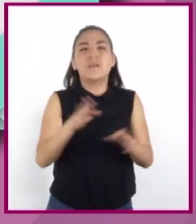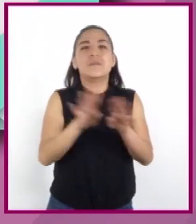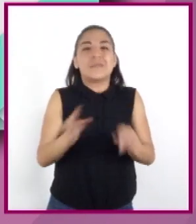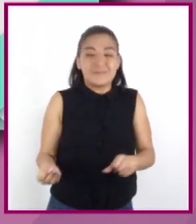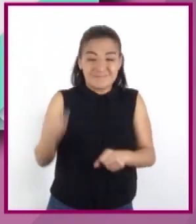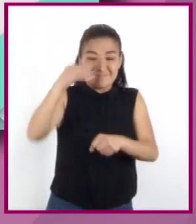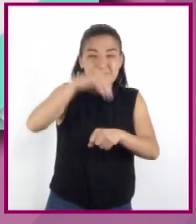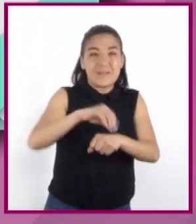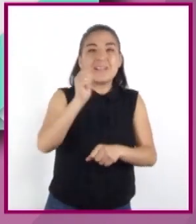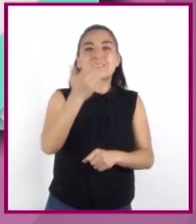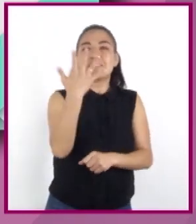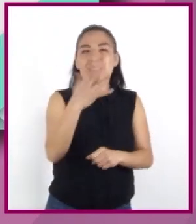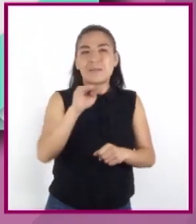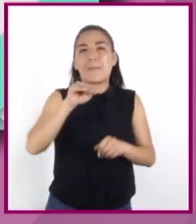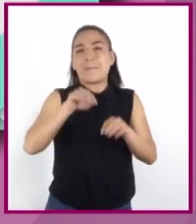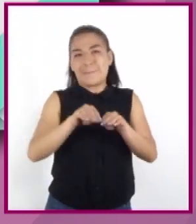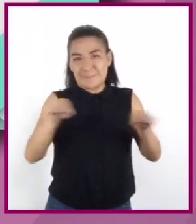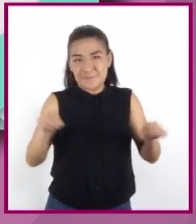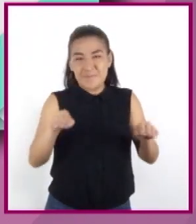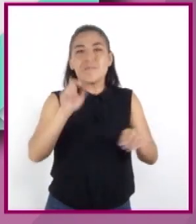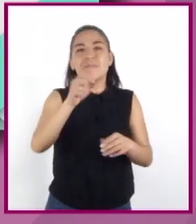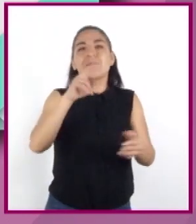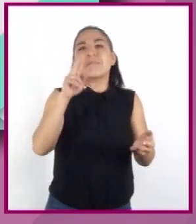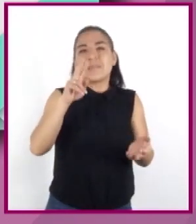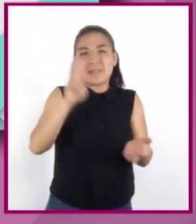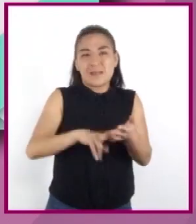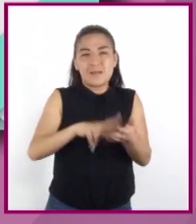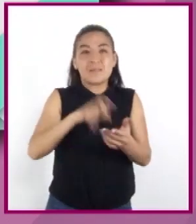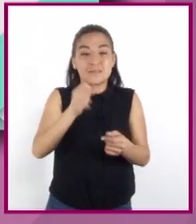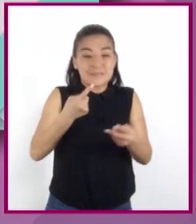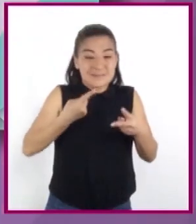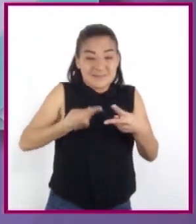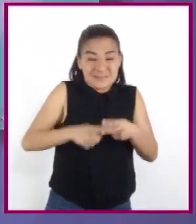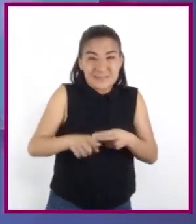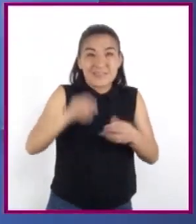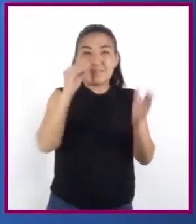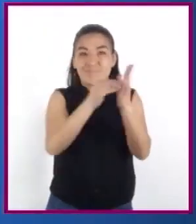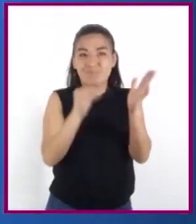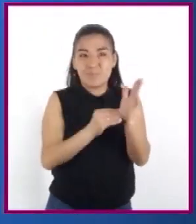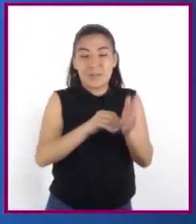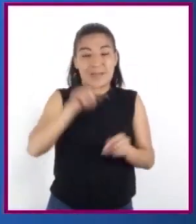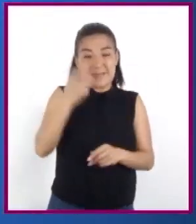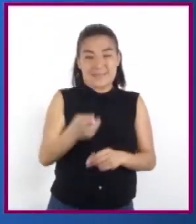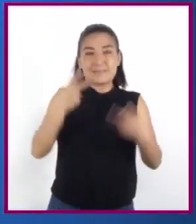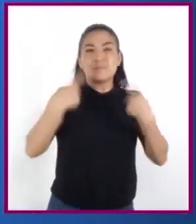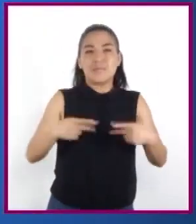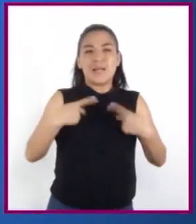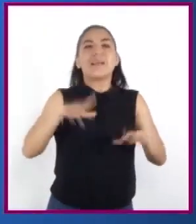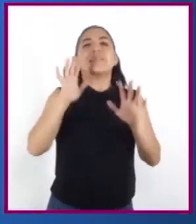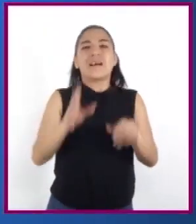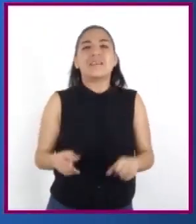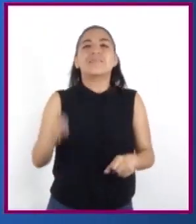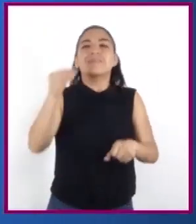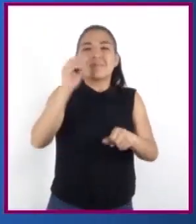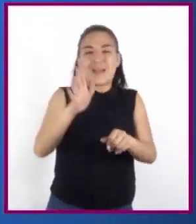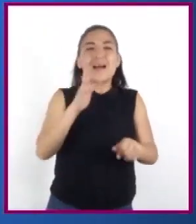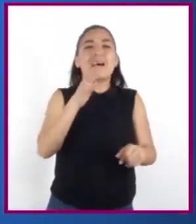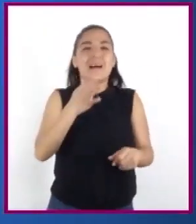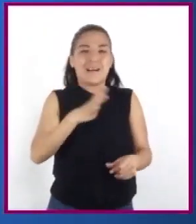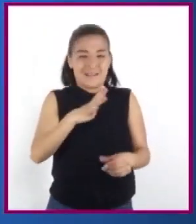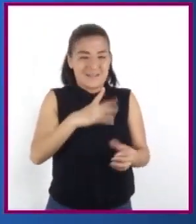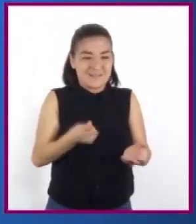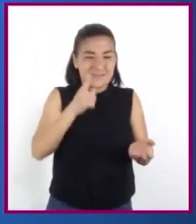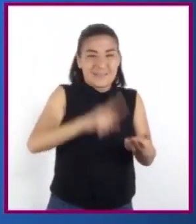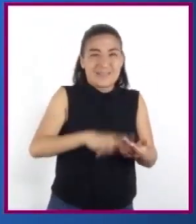agregarle 5 metros debido a que en el momento que se comenzó con el registro, esta persona ya se encontraba 5 metros por delante del